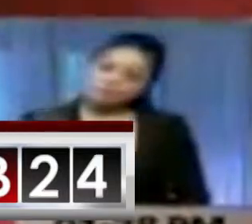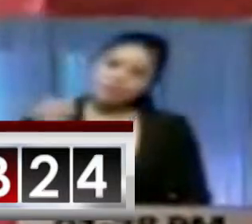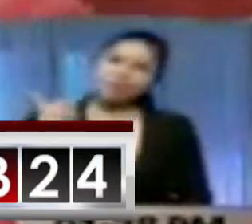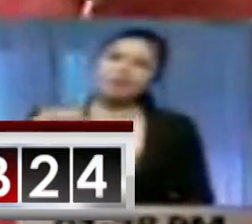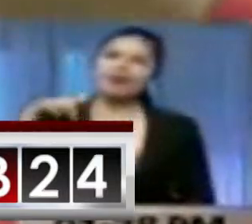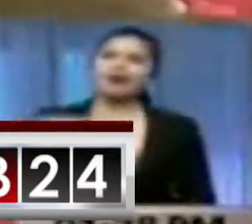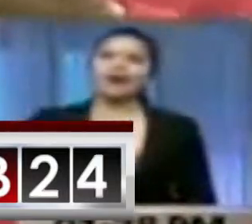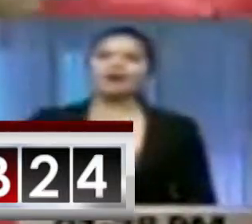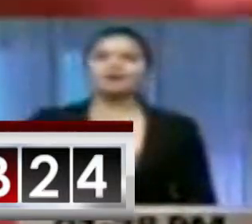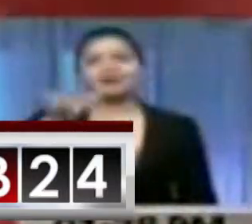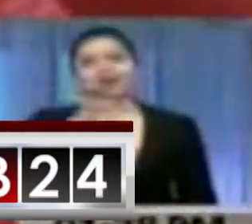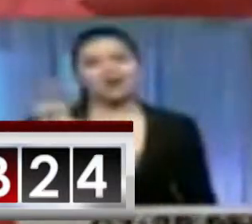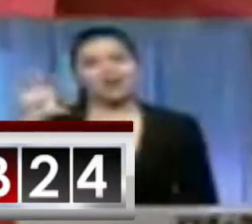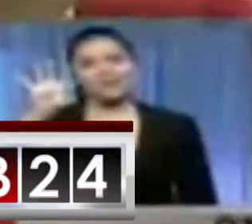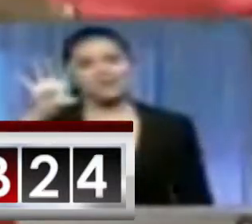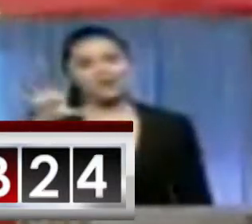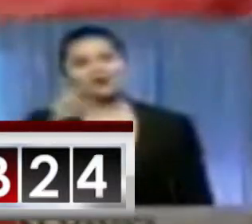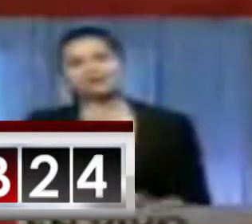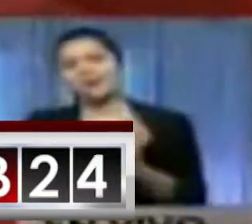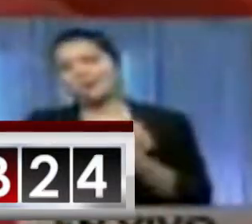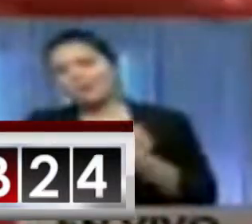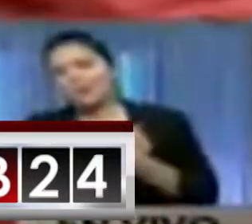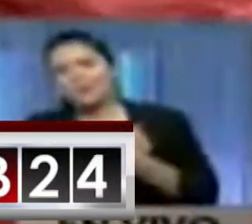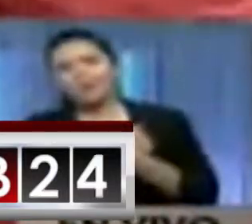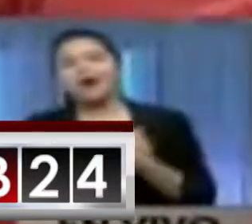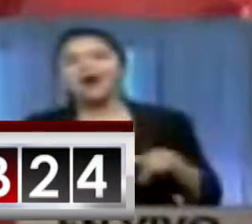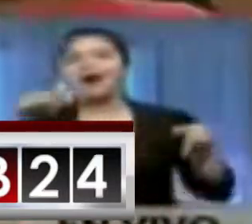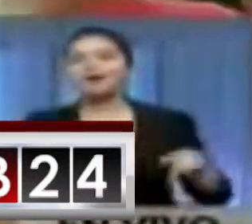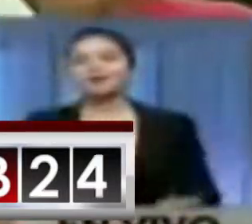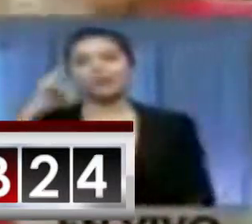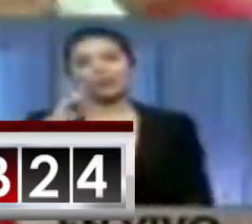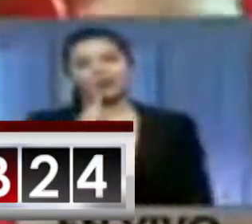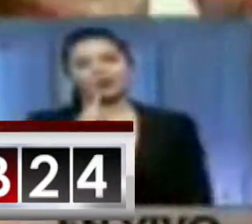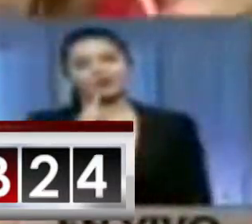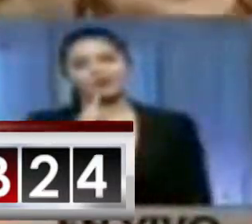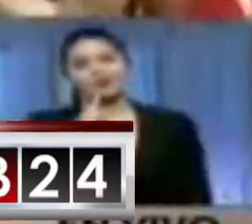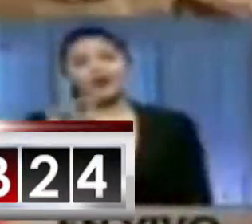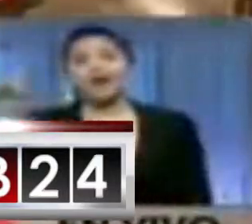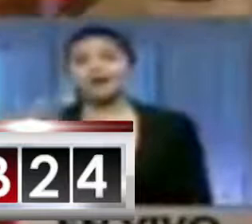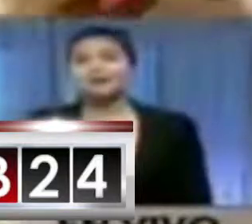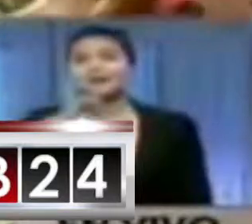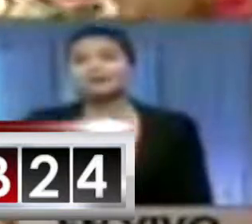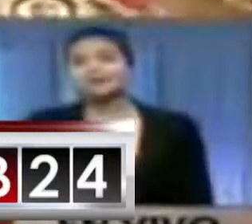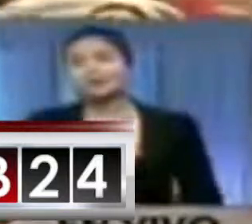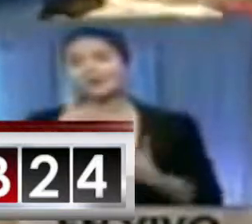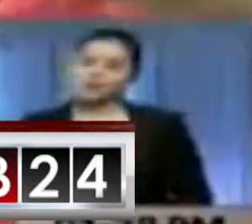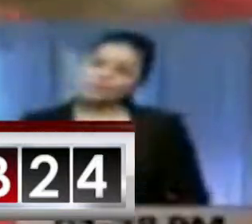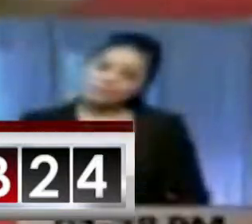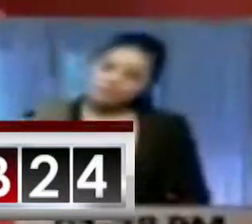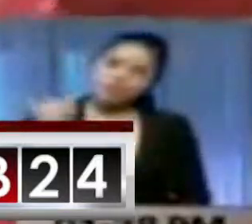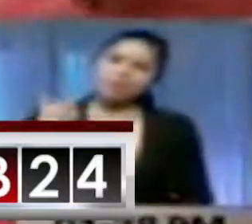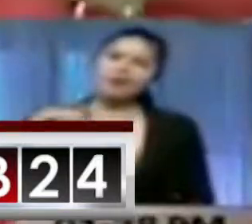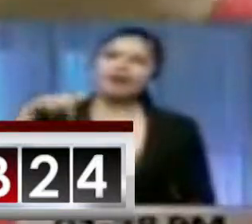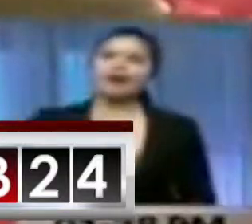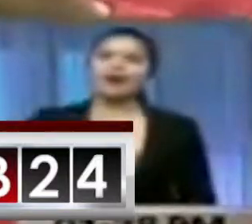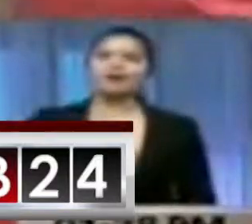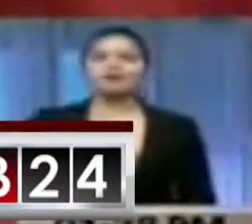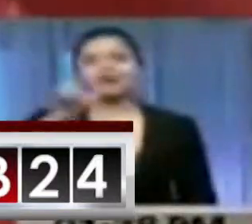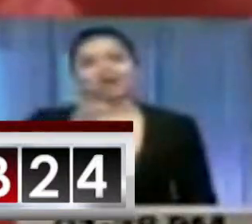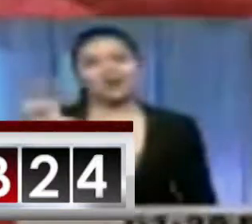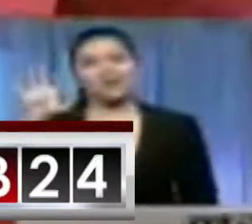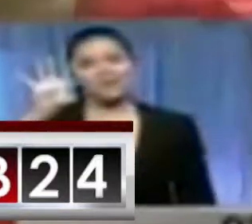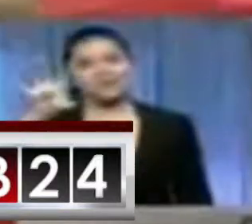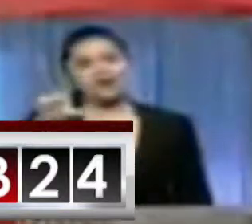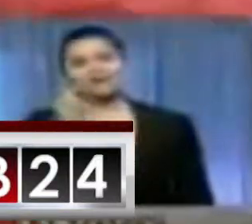aquí está la patria, aquí está el amor, aquí está Bolívar, aquí está la historia grande. Destacó que la derecha